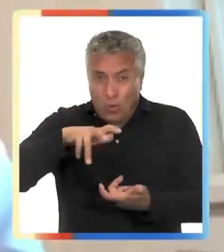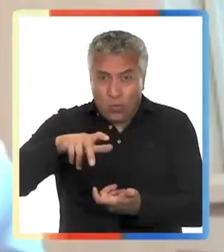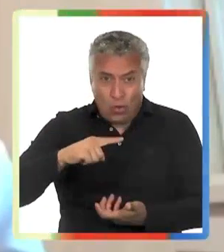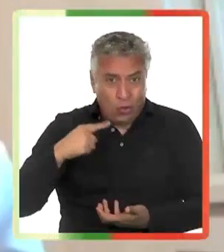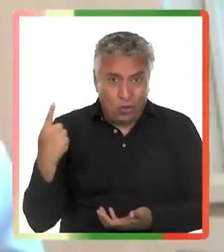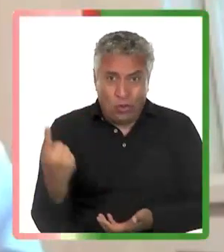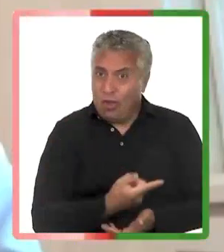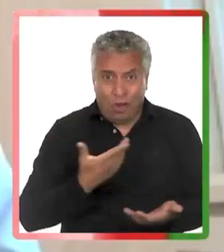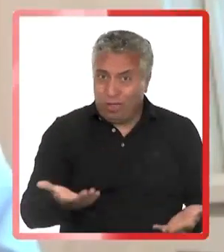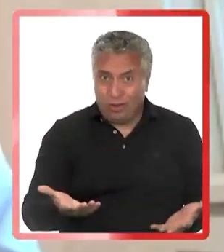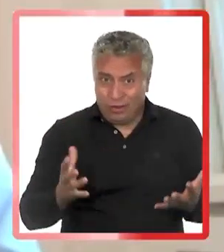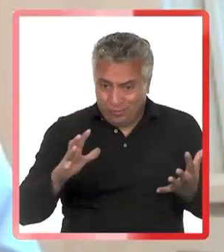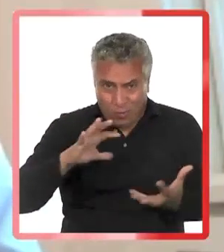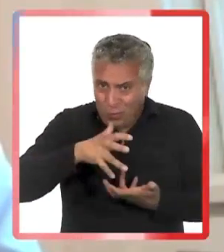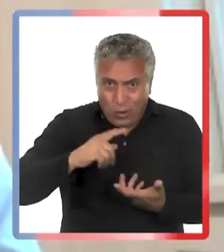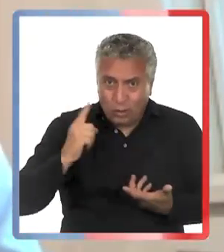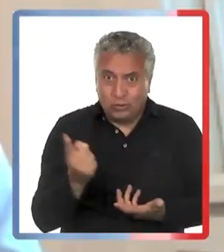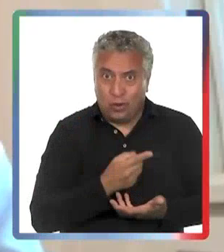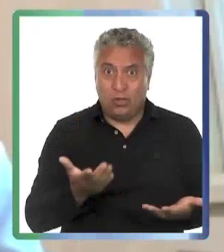hablando de todo el mundo.